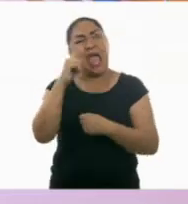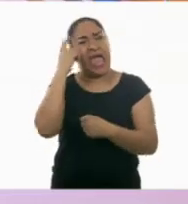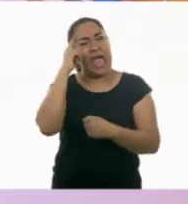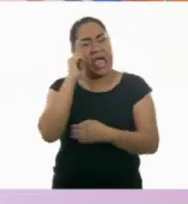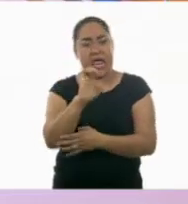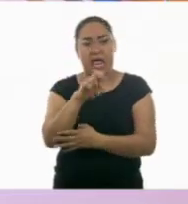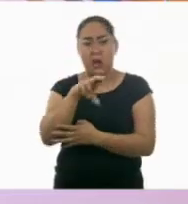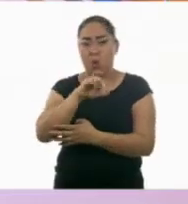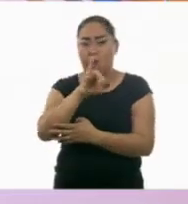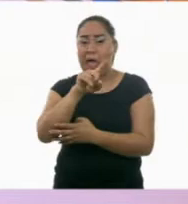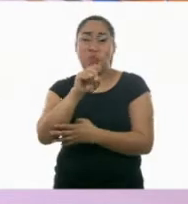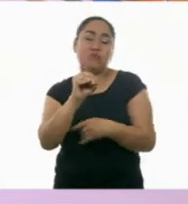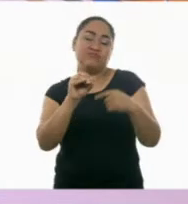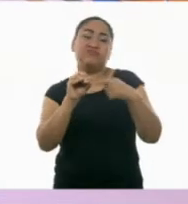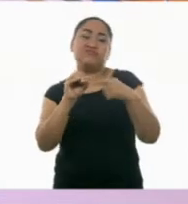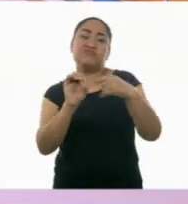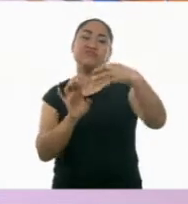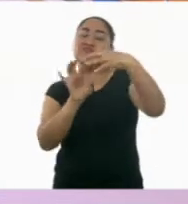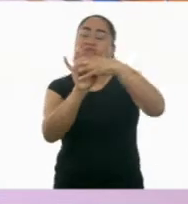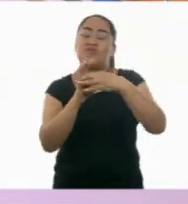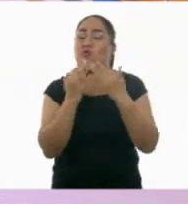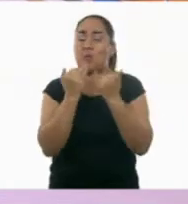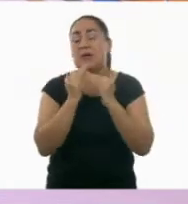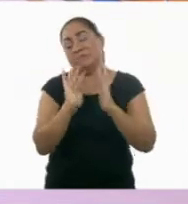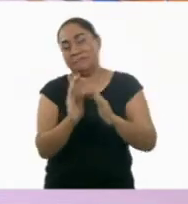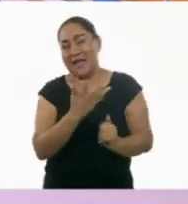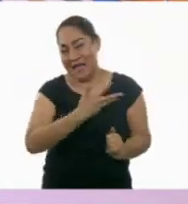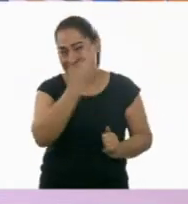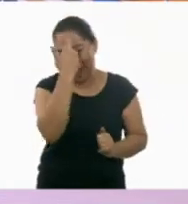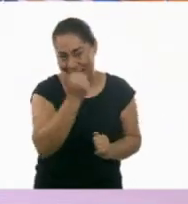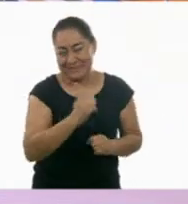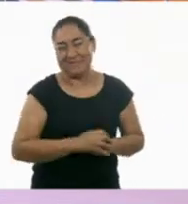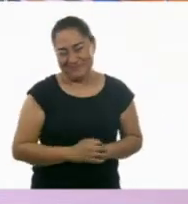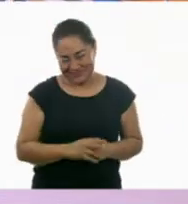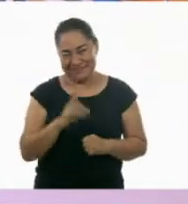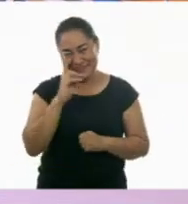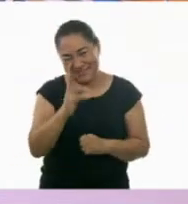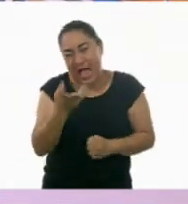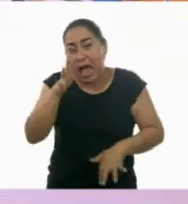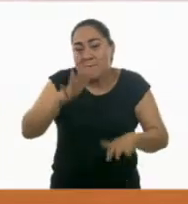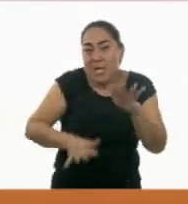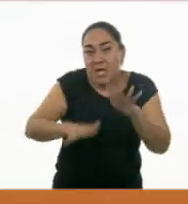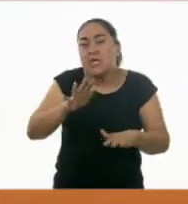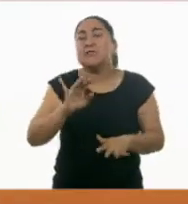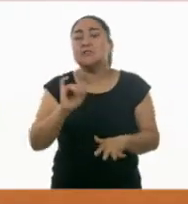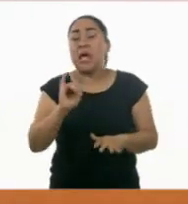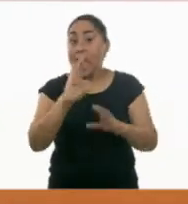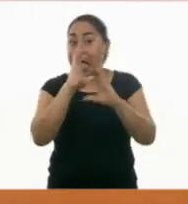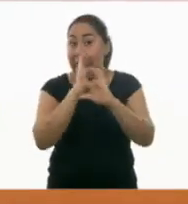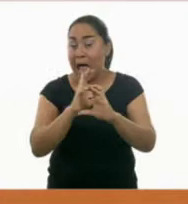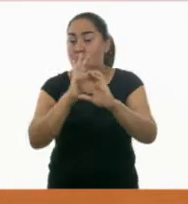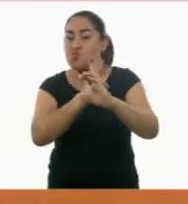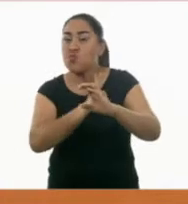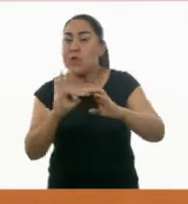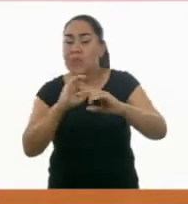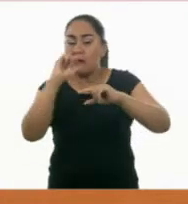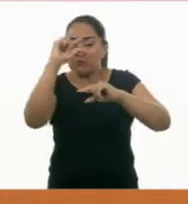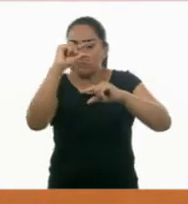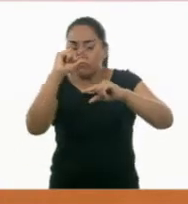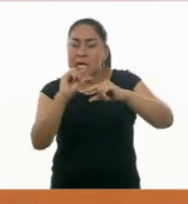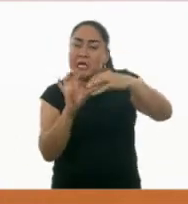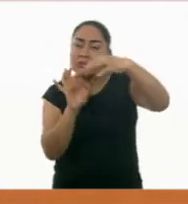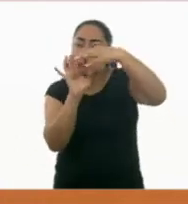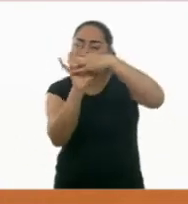jabalí y con la I. Es correcto. Fíjense bien cómo muchas veces las canciones sí pueden tener palabras que suenen